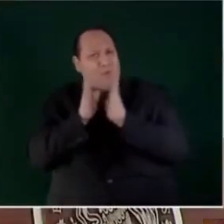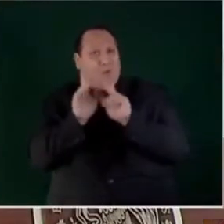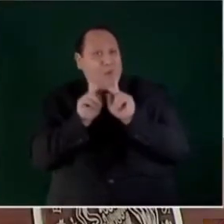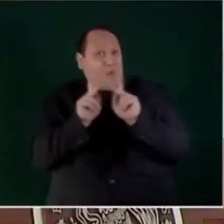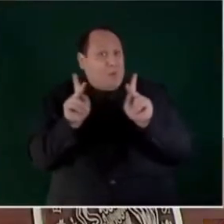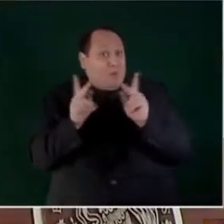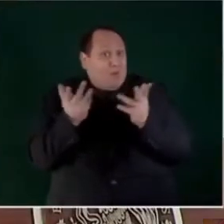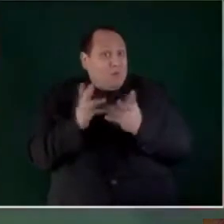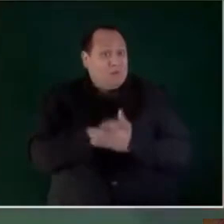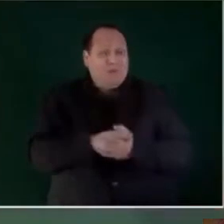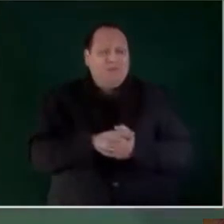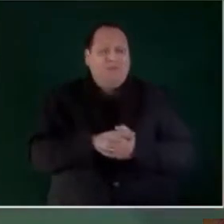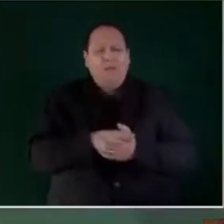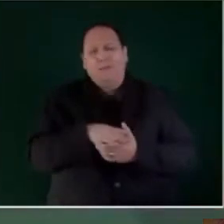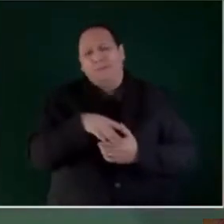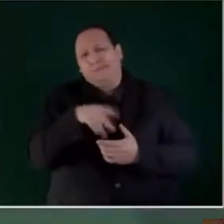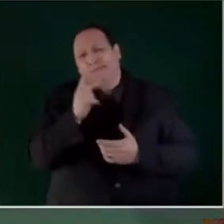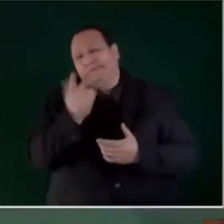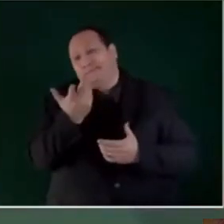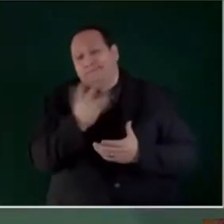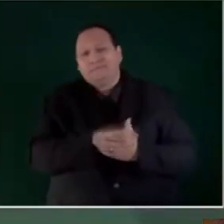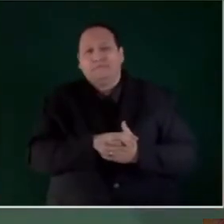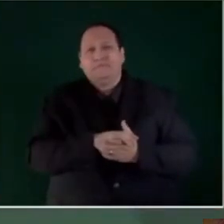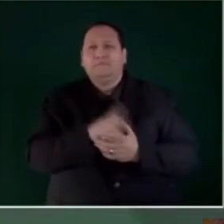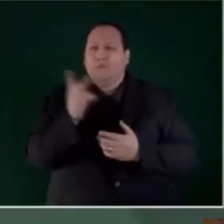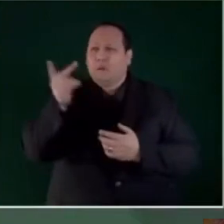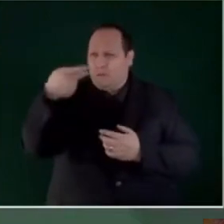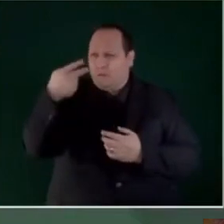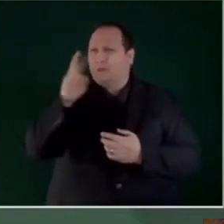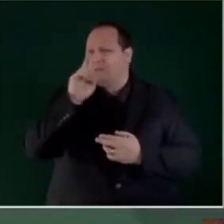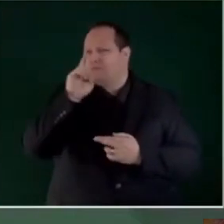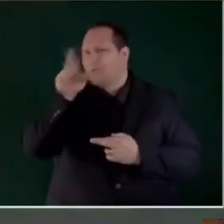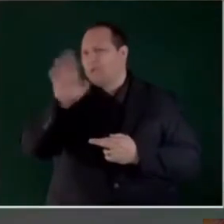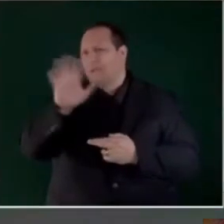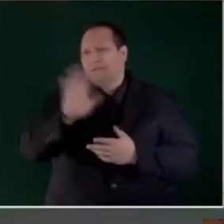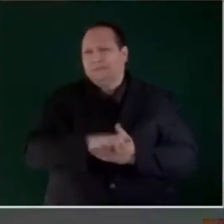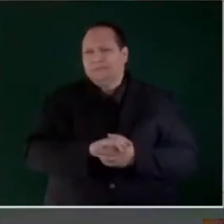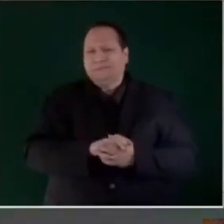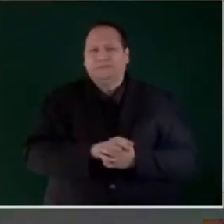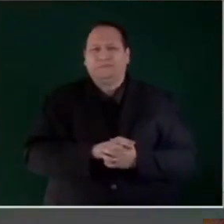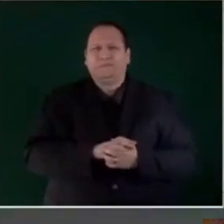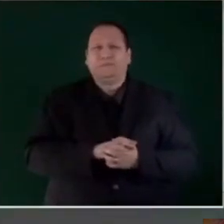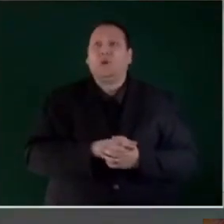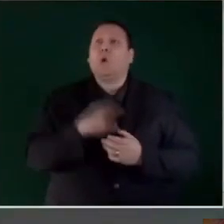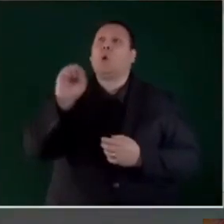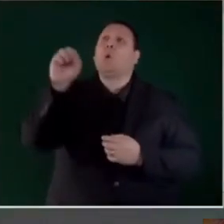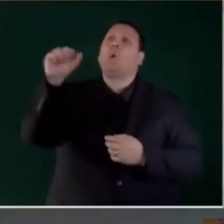todos. Pero es tu pregunta, ya responde. Otro compañero quedó.